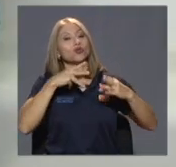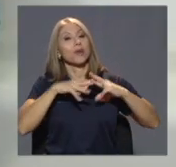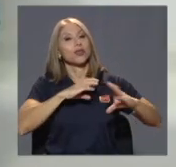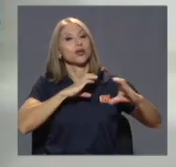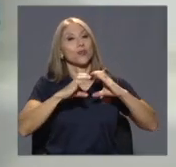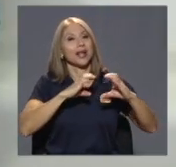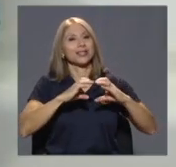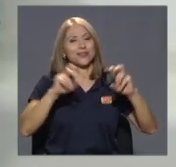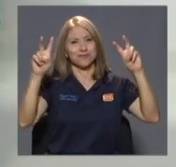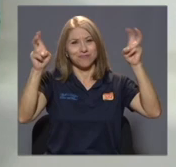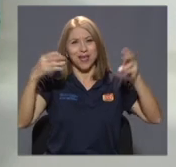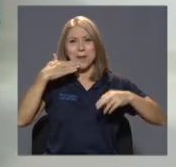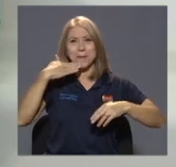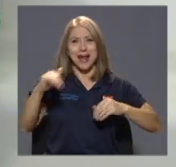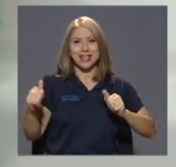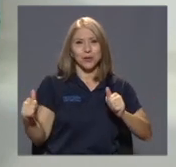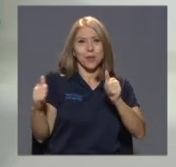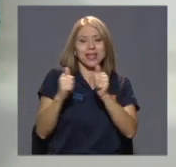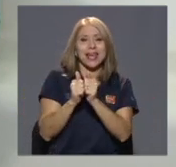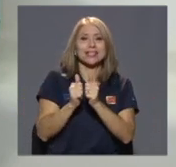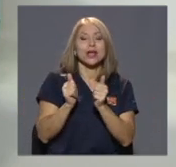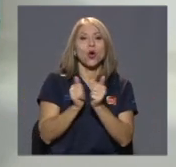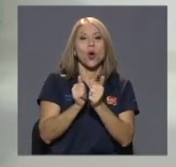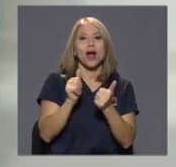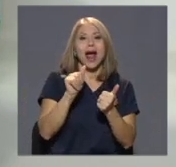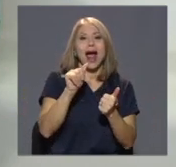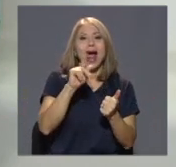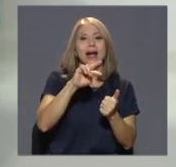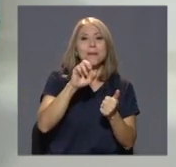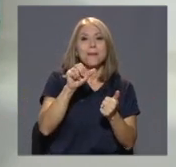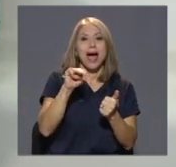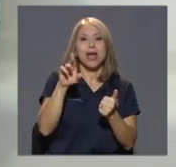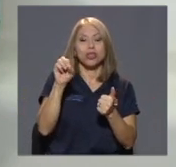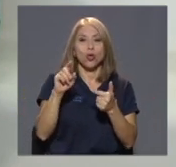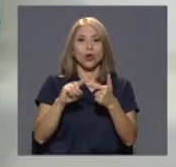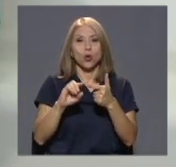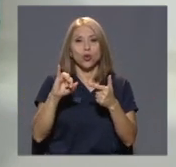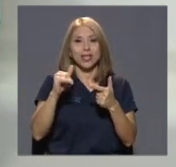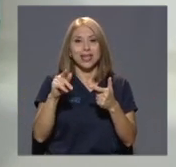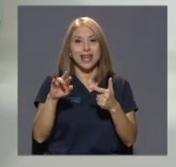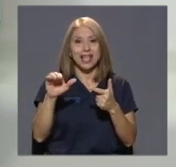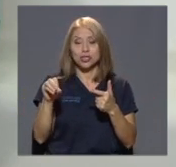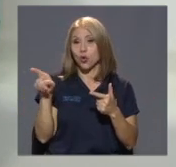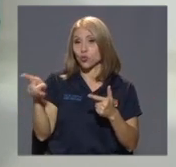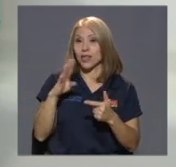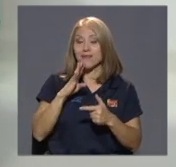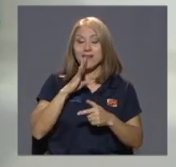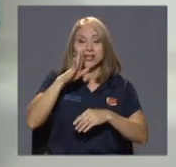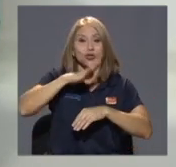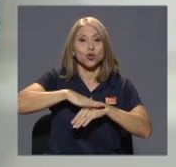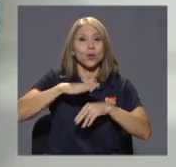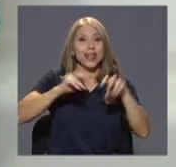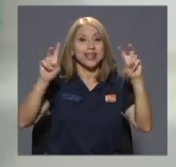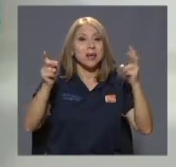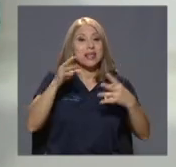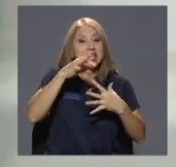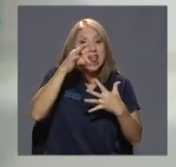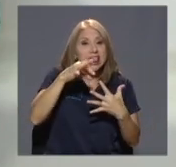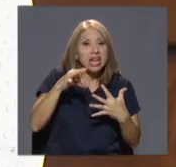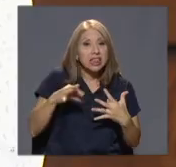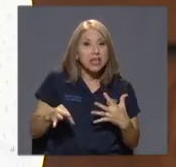Ignacio y le escuchaba que usted hablaba mucho de los medios alternativos, ¿verdad? Como una posibilidad, ahora me mencionó por ejemplo en Limón como